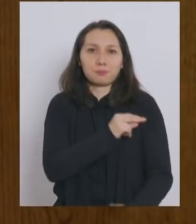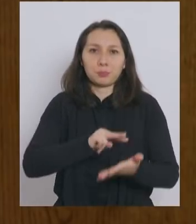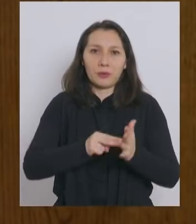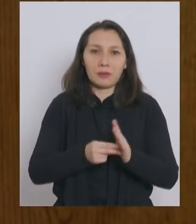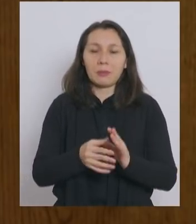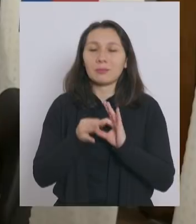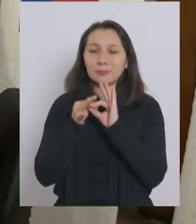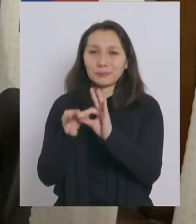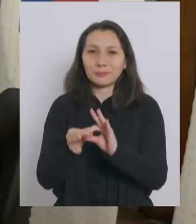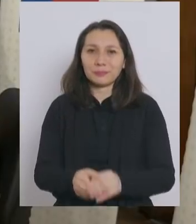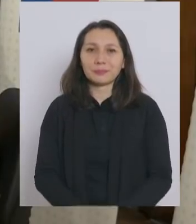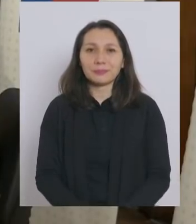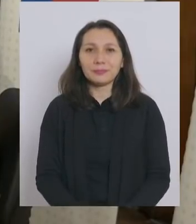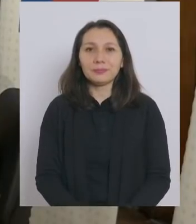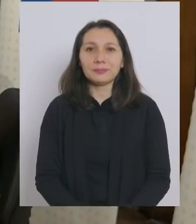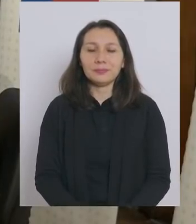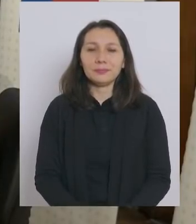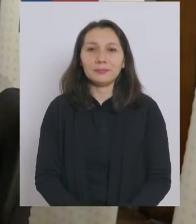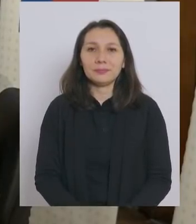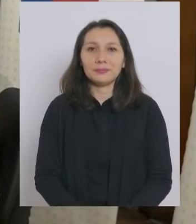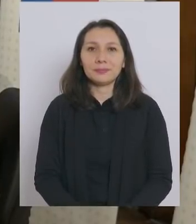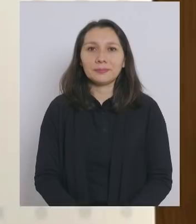Muchísimas gracias.